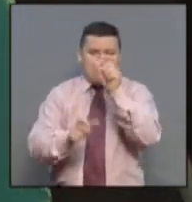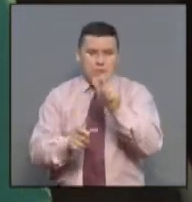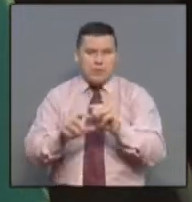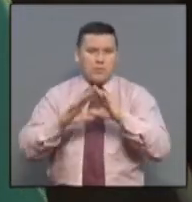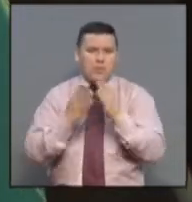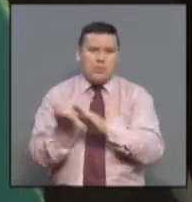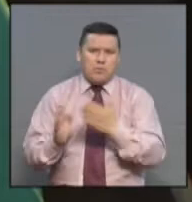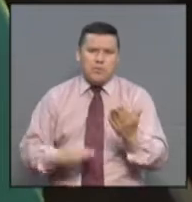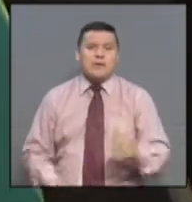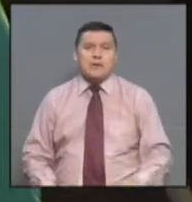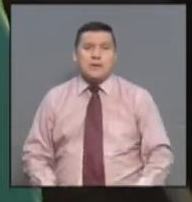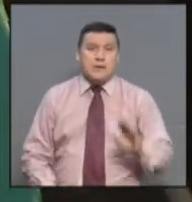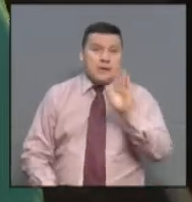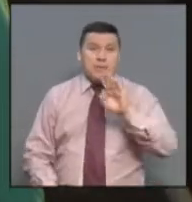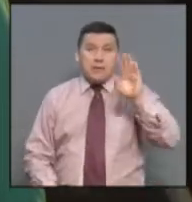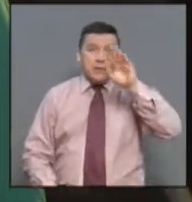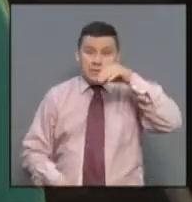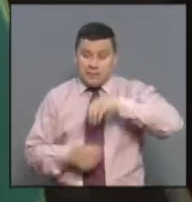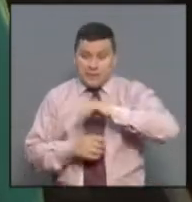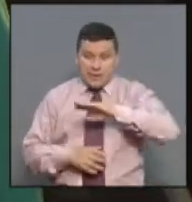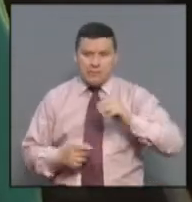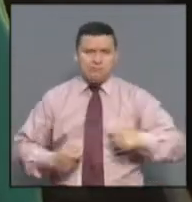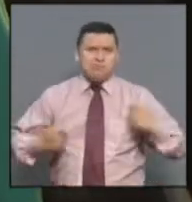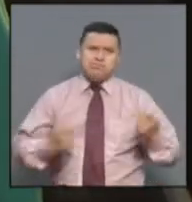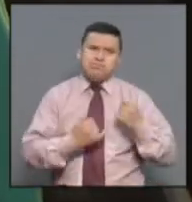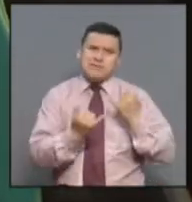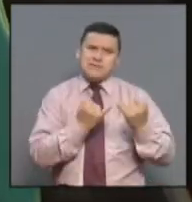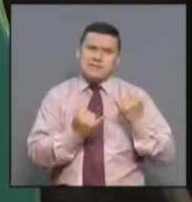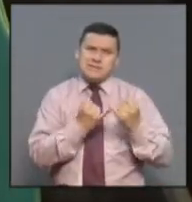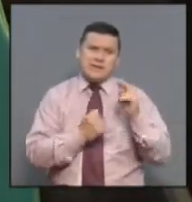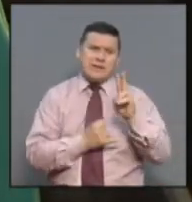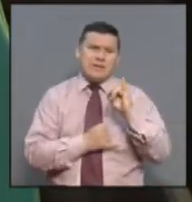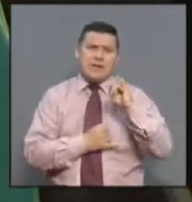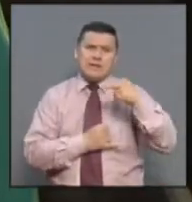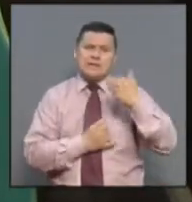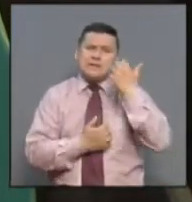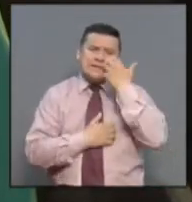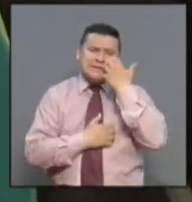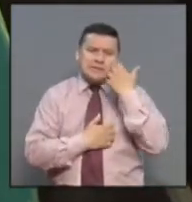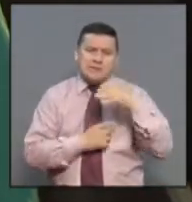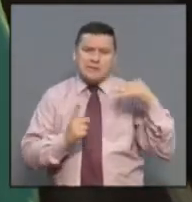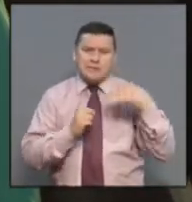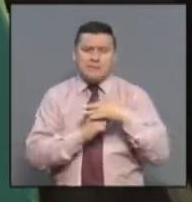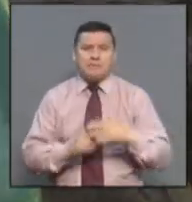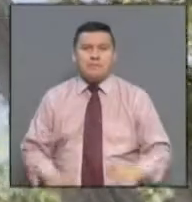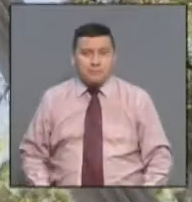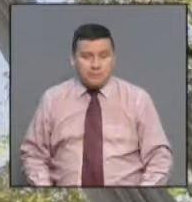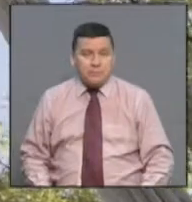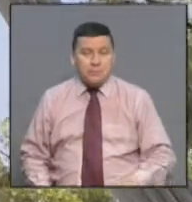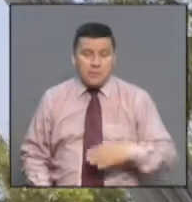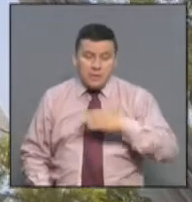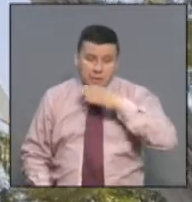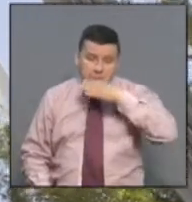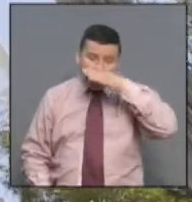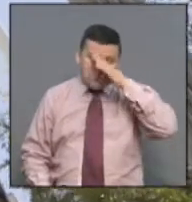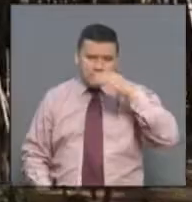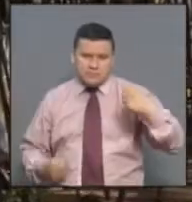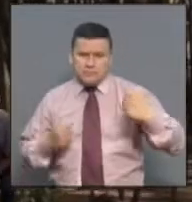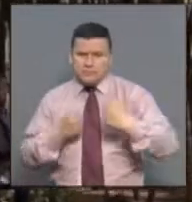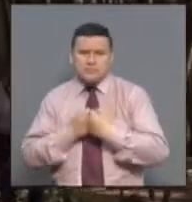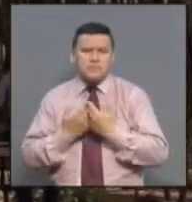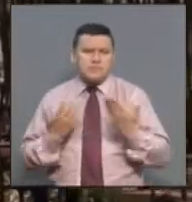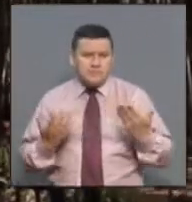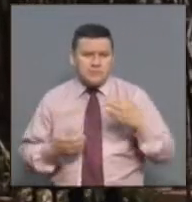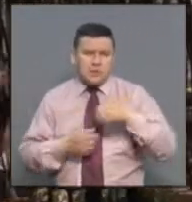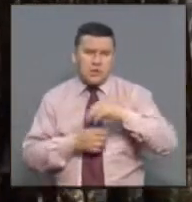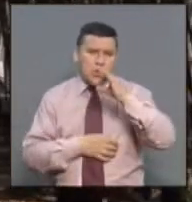mundo. En el departamento de Antioquia se promueve la lucha contra esta mortal enfermedad. Se realizó en Medellín una alianza estratégica